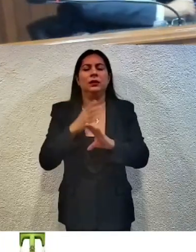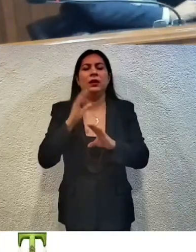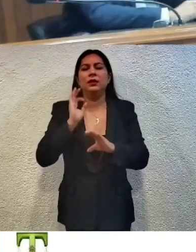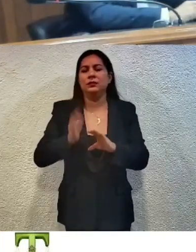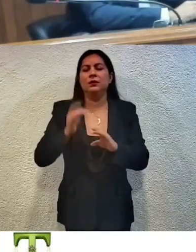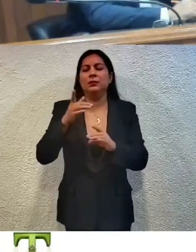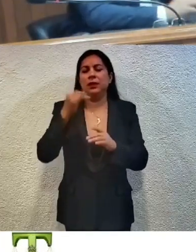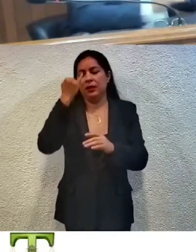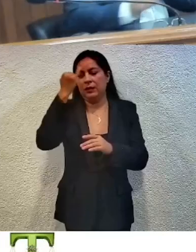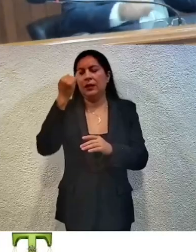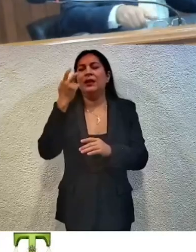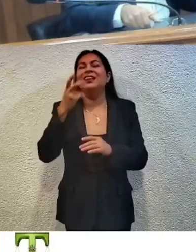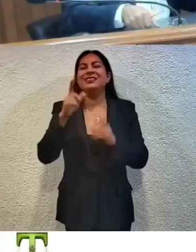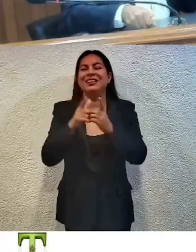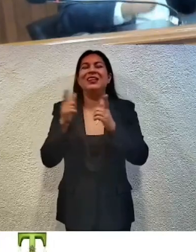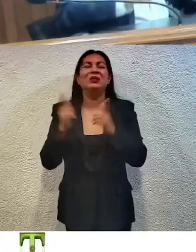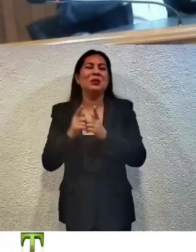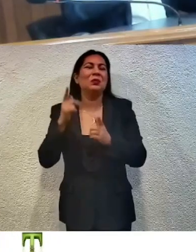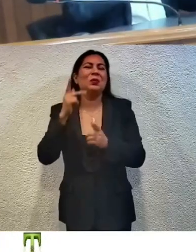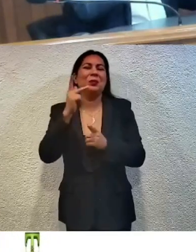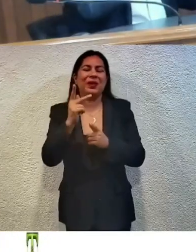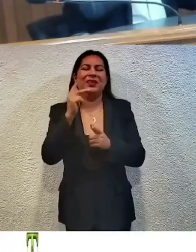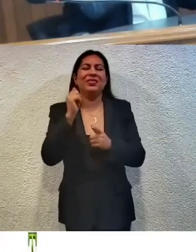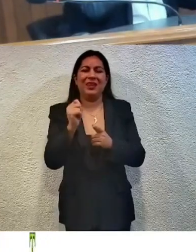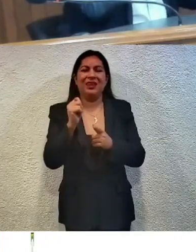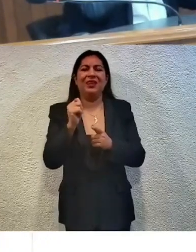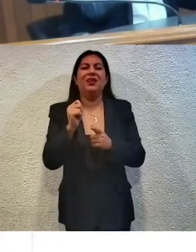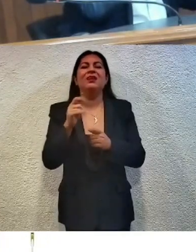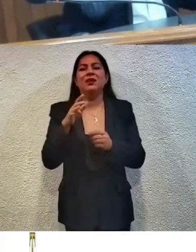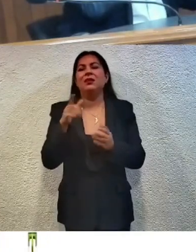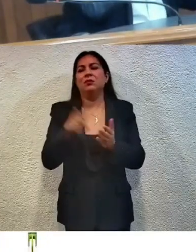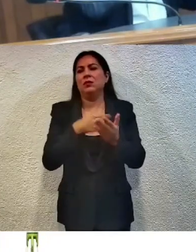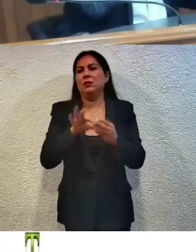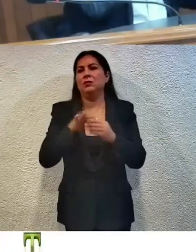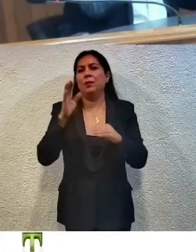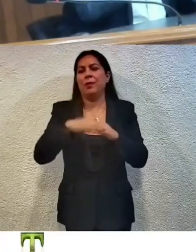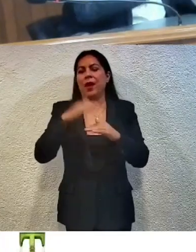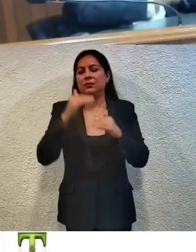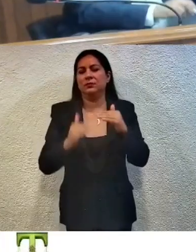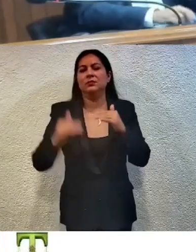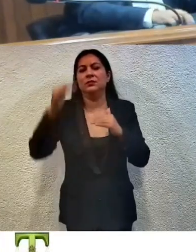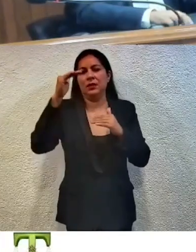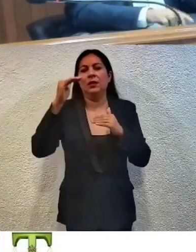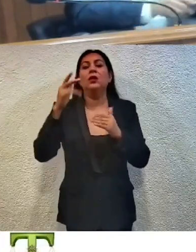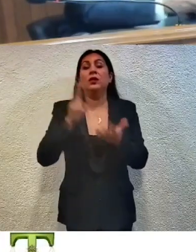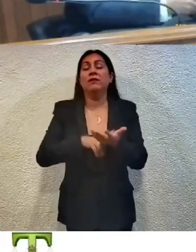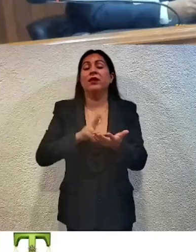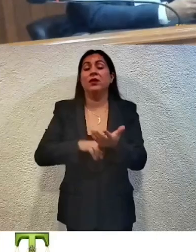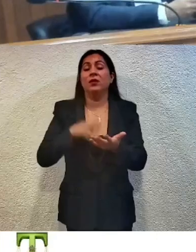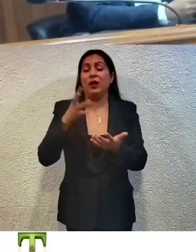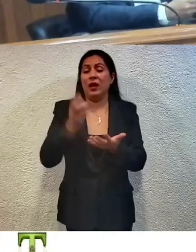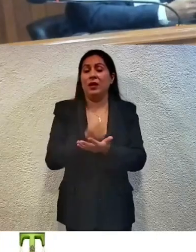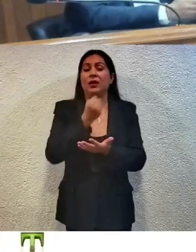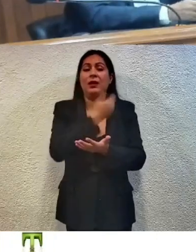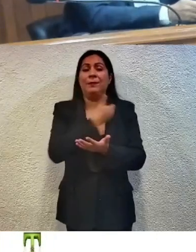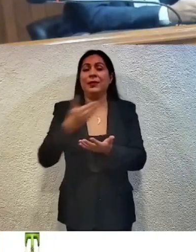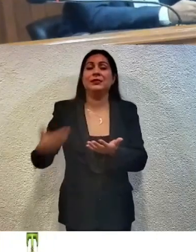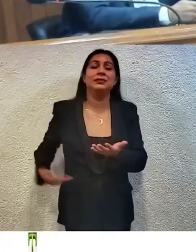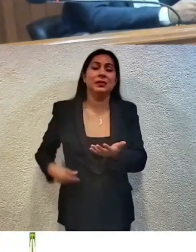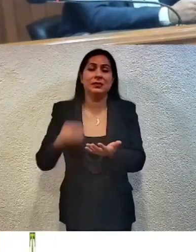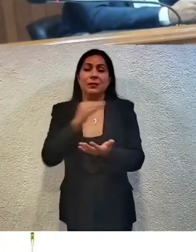hipótesis indicada es el Partido del Trabajo, quien obtuvo la votación más alta, lo que le valió ganar la presidencia